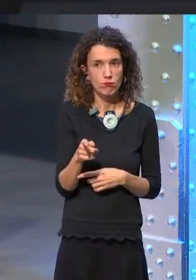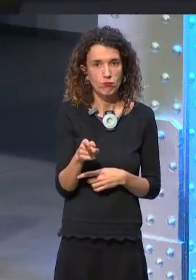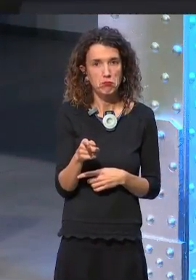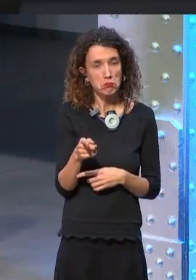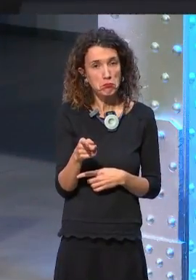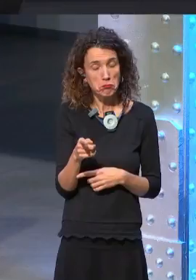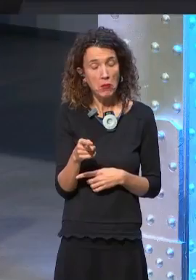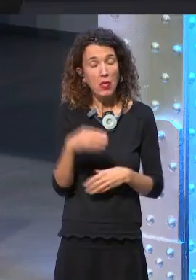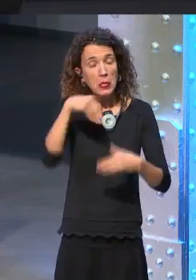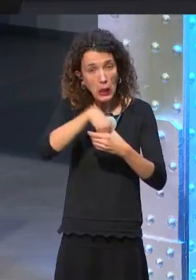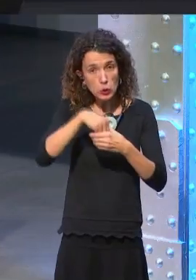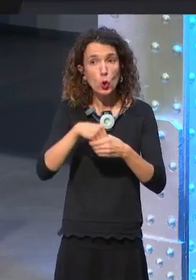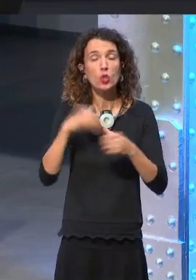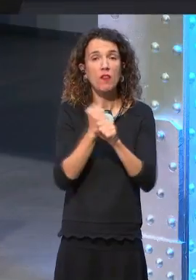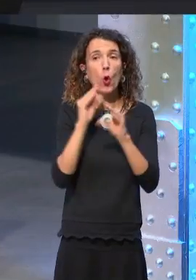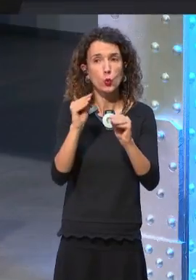aceptar incorporar esto.